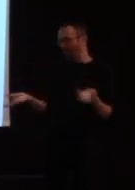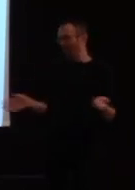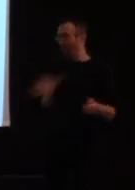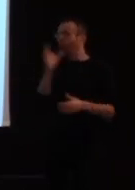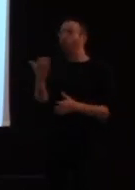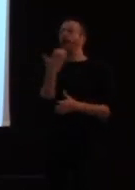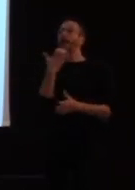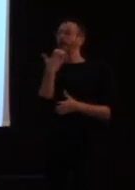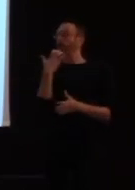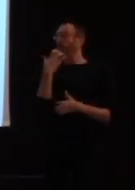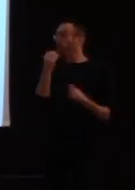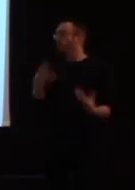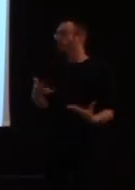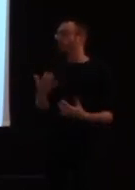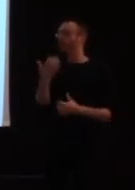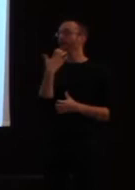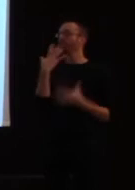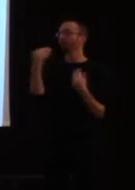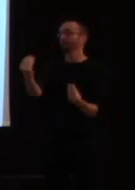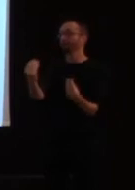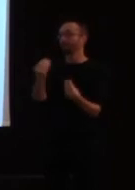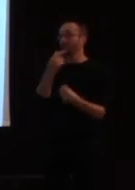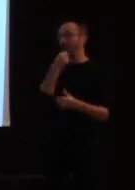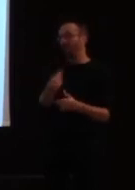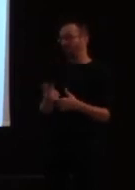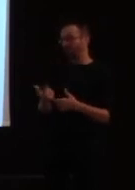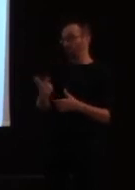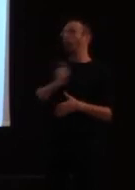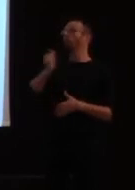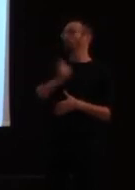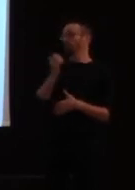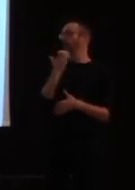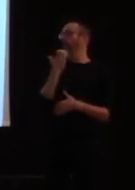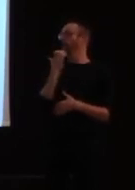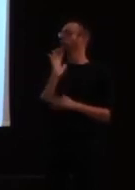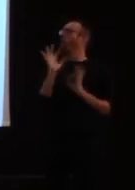Porque bueno, sacamos el ejemplo.